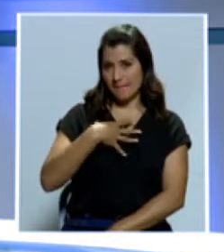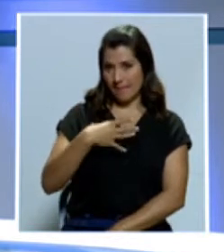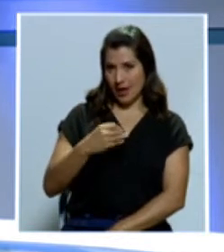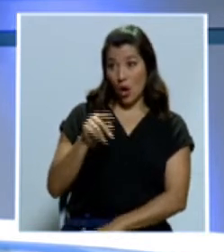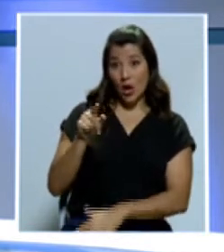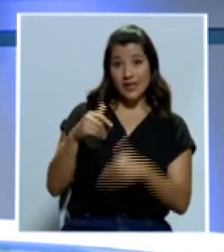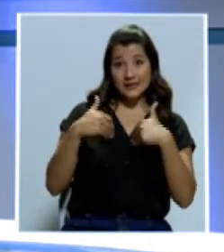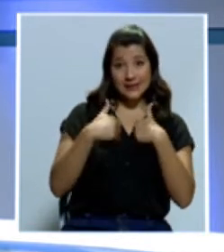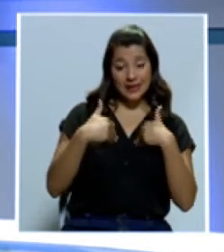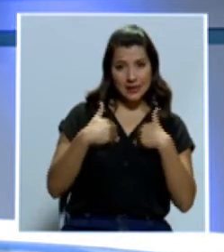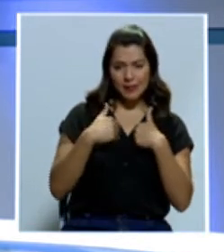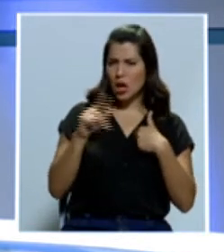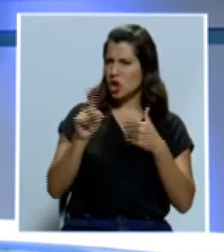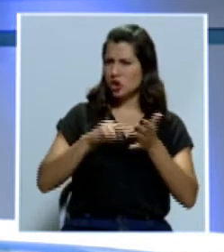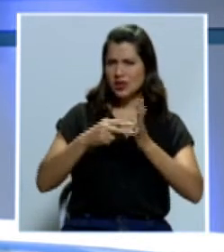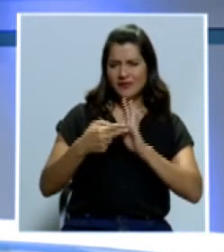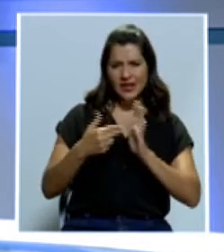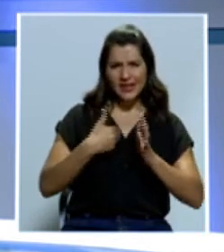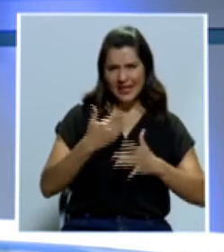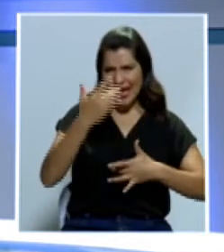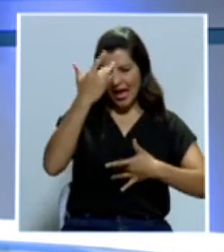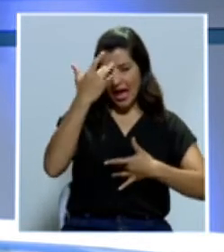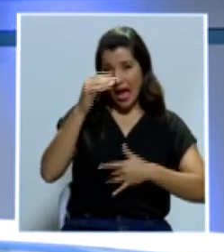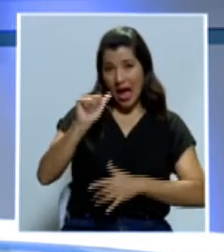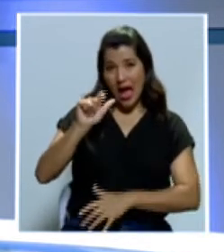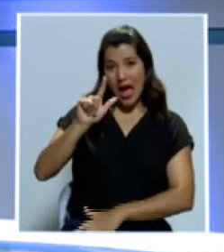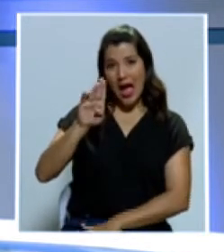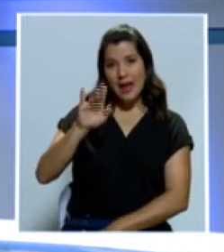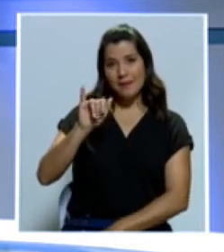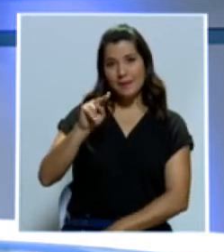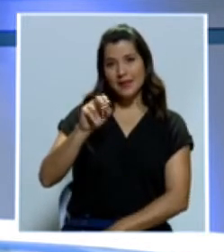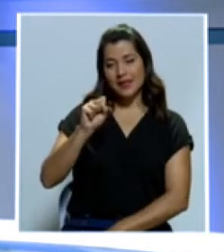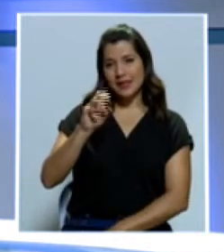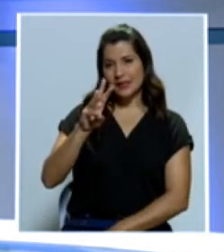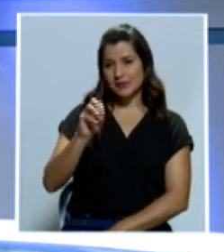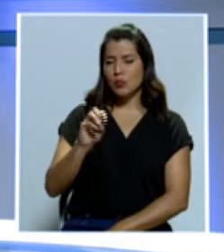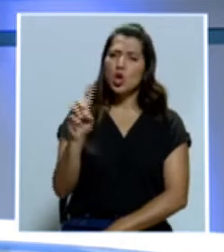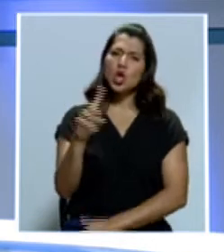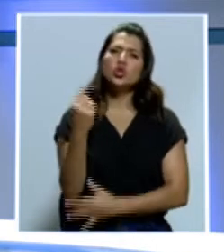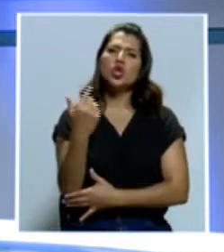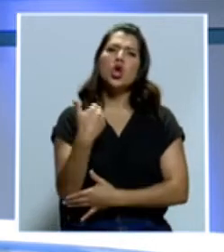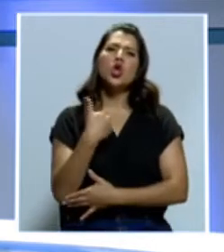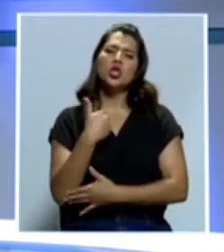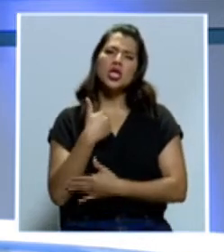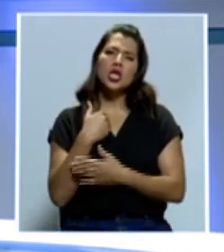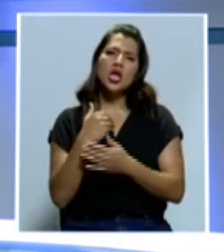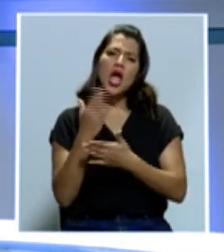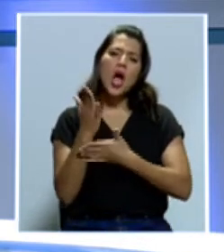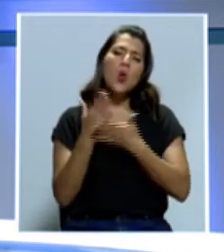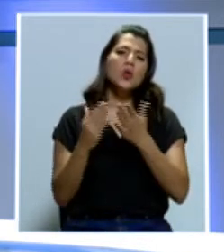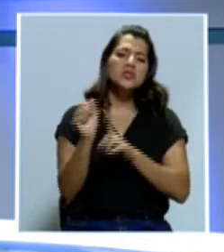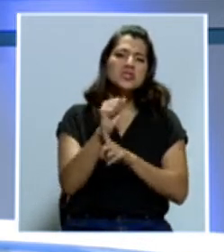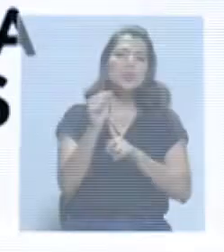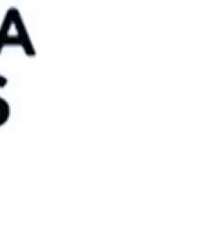sufre de albinismo sino un desorden genómico que le provoca ausencia de pigmento en su piel.